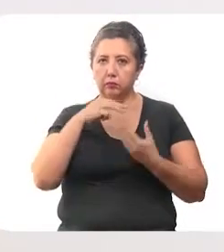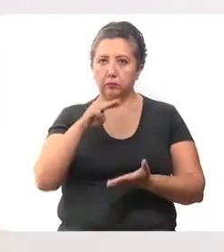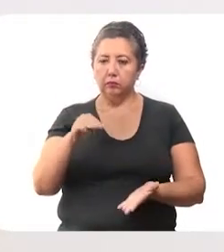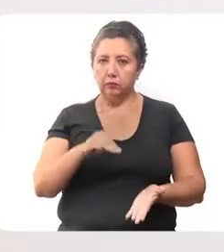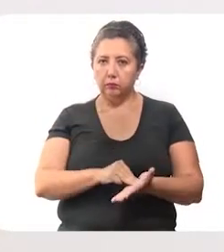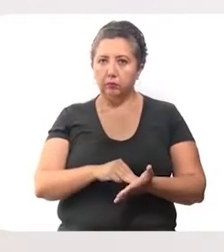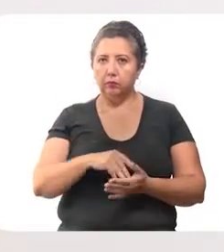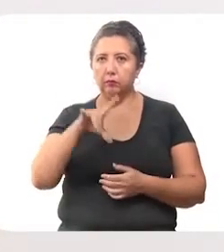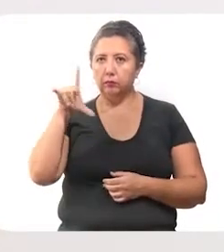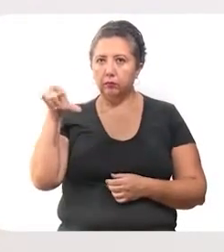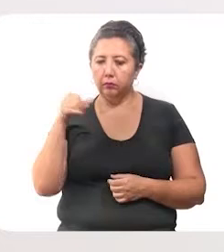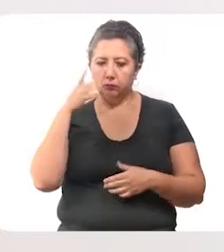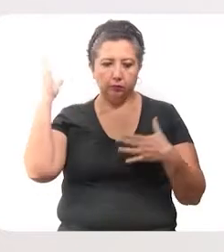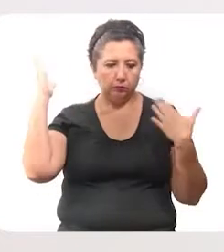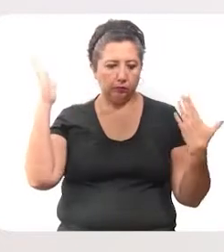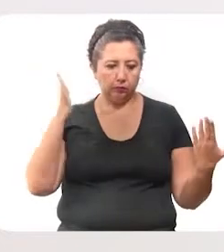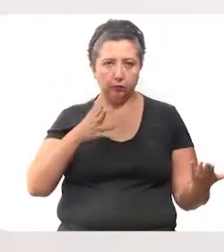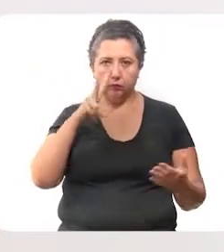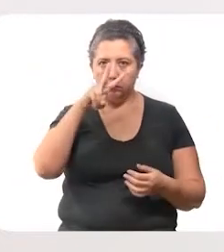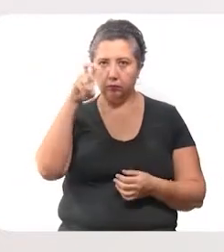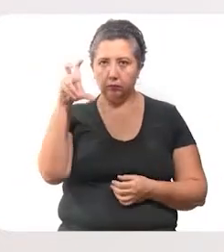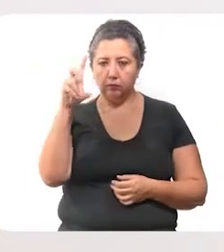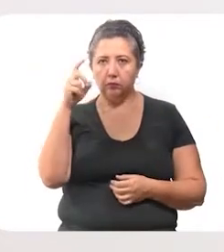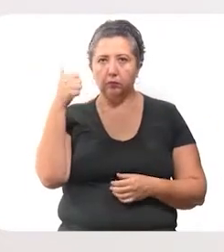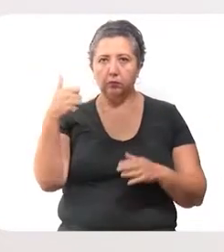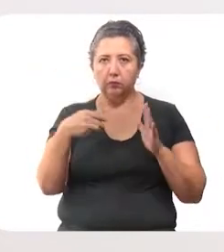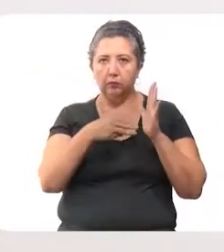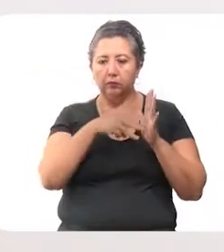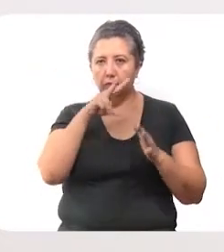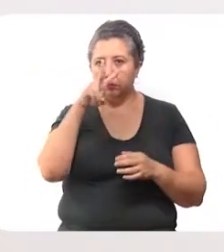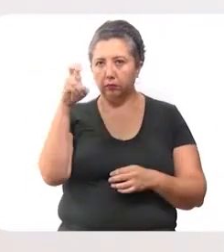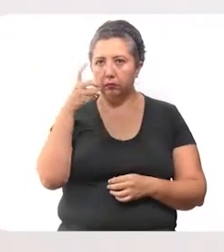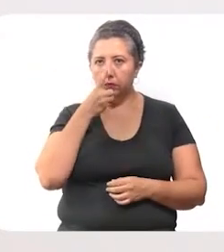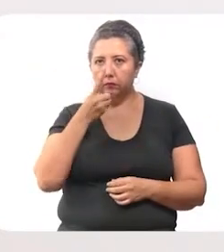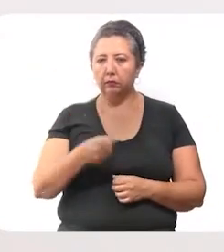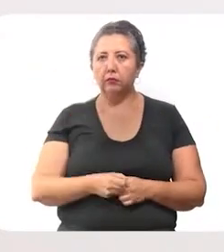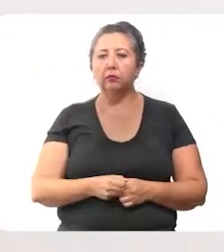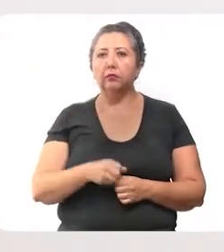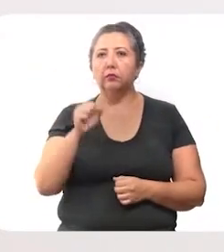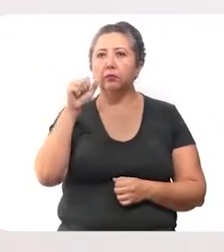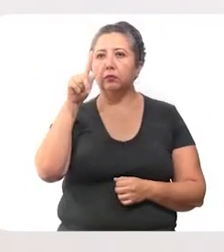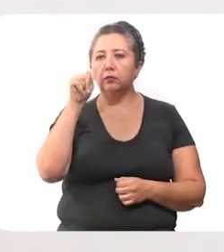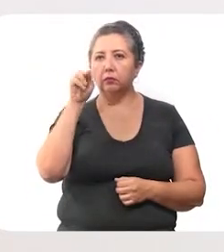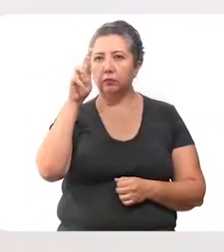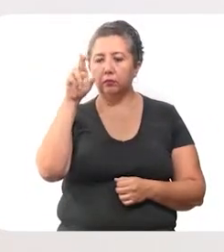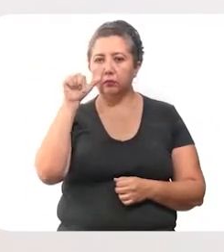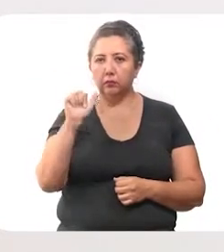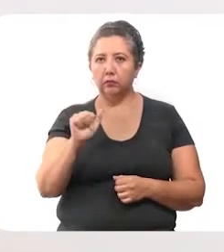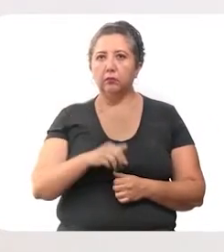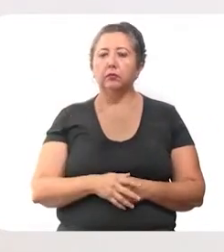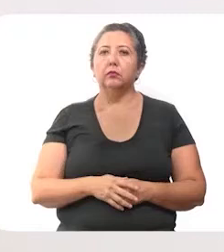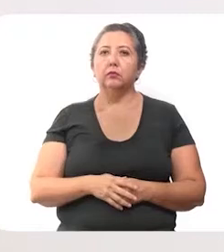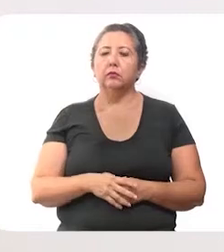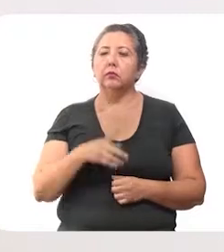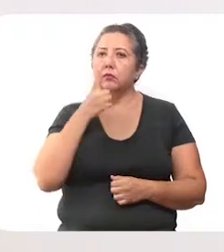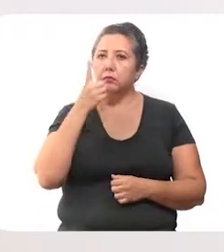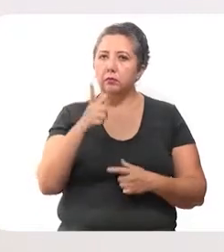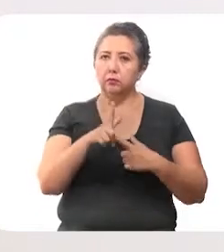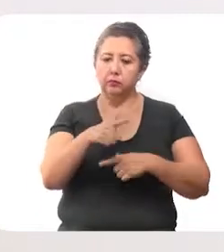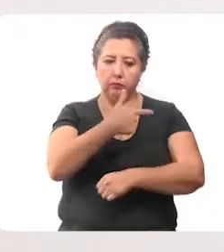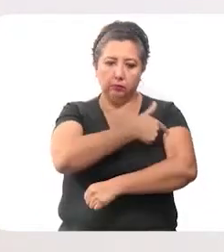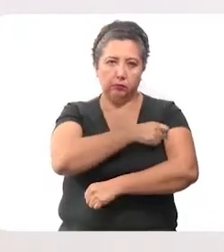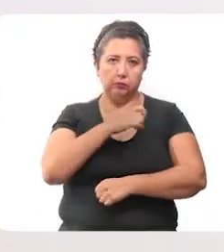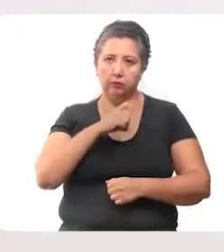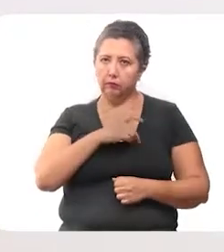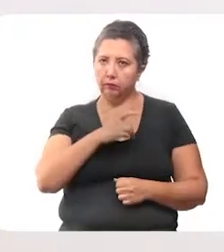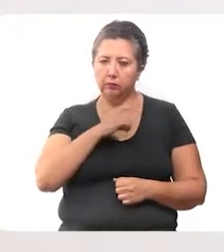Mérida, luego de que arribaron al territorio 236.200 dosis de la farmacéutica AstraZeneca. Los invitamos a